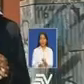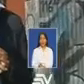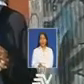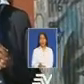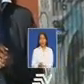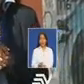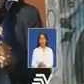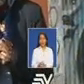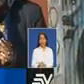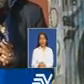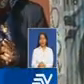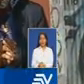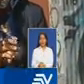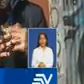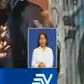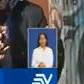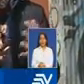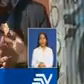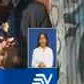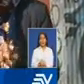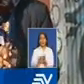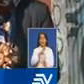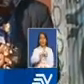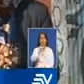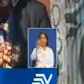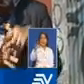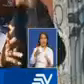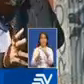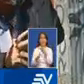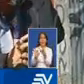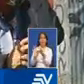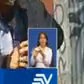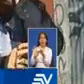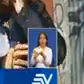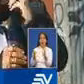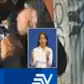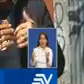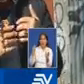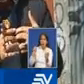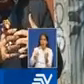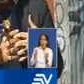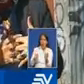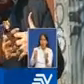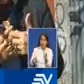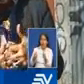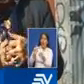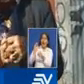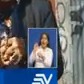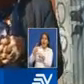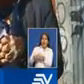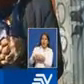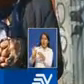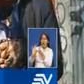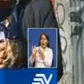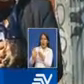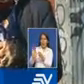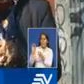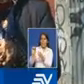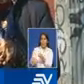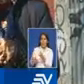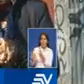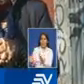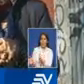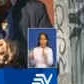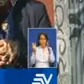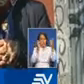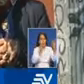dañados primero son trasladados a Zambis, a un patio que tenemos para donde los albergamos de manera temporal hasta que puedan ser